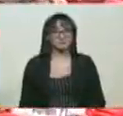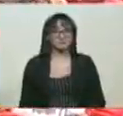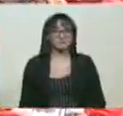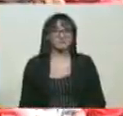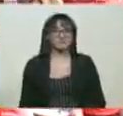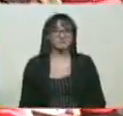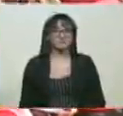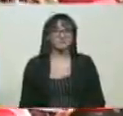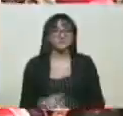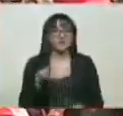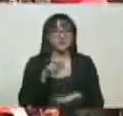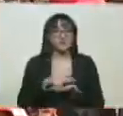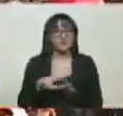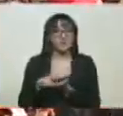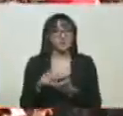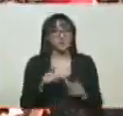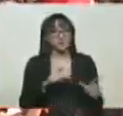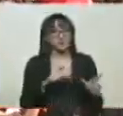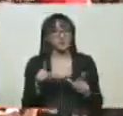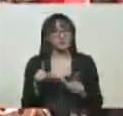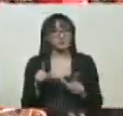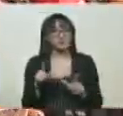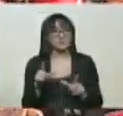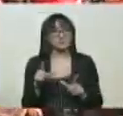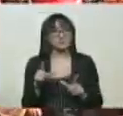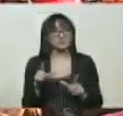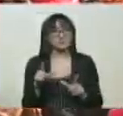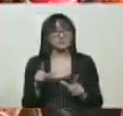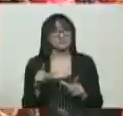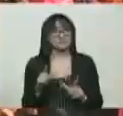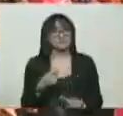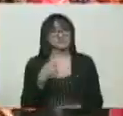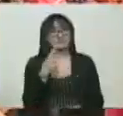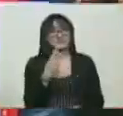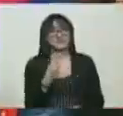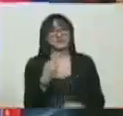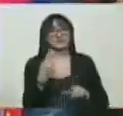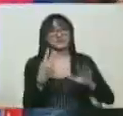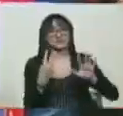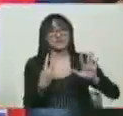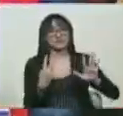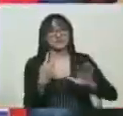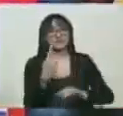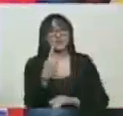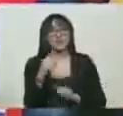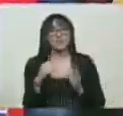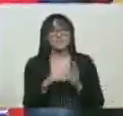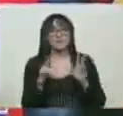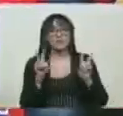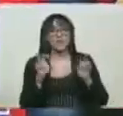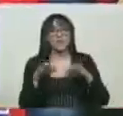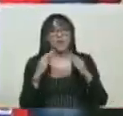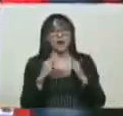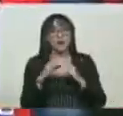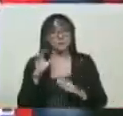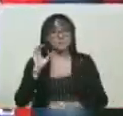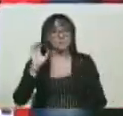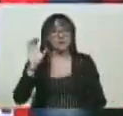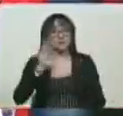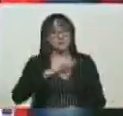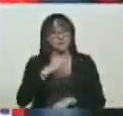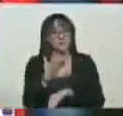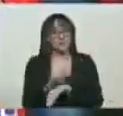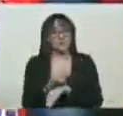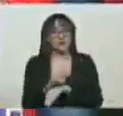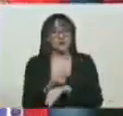He aprobado los recursos para incorporar a 171 mil nuevos hogares de la patria de